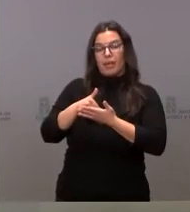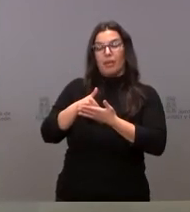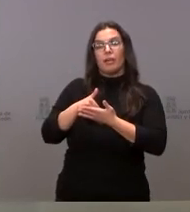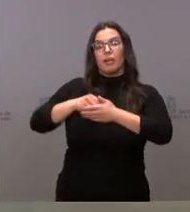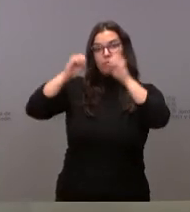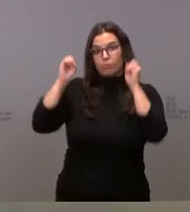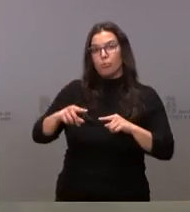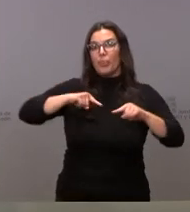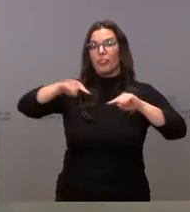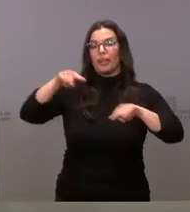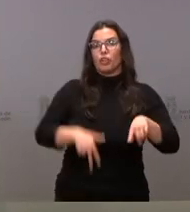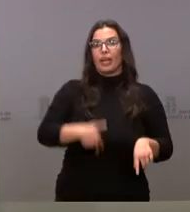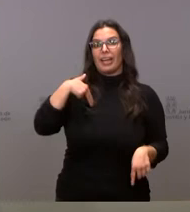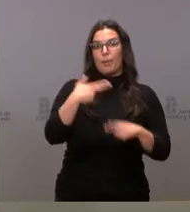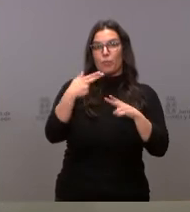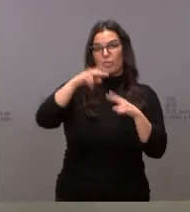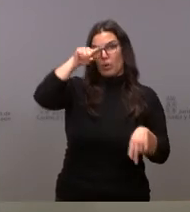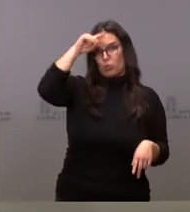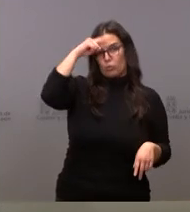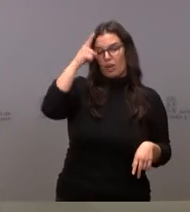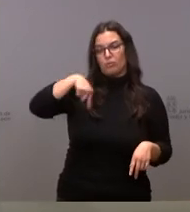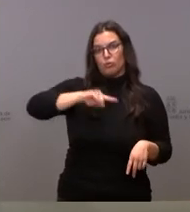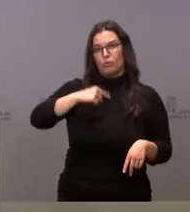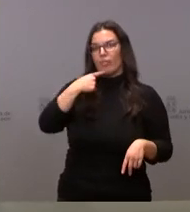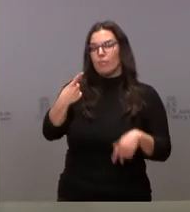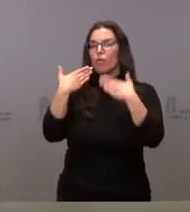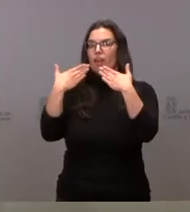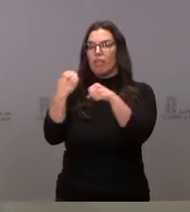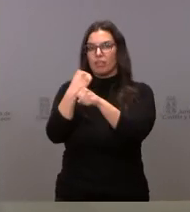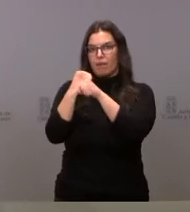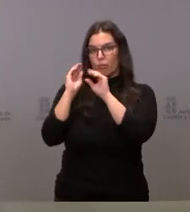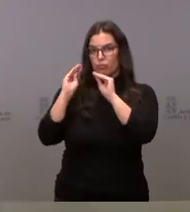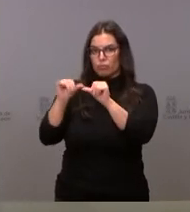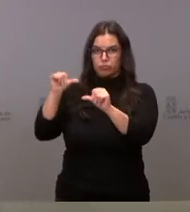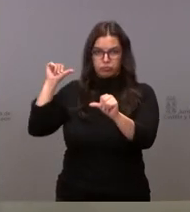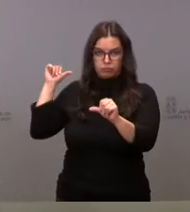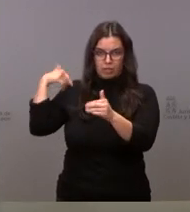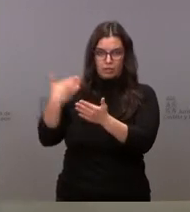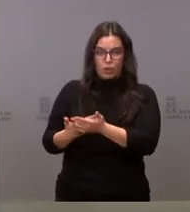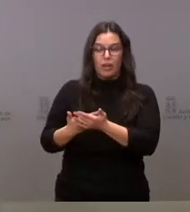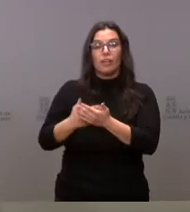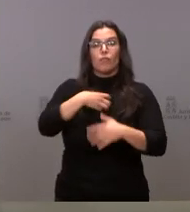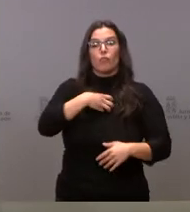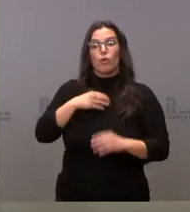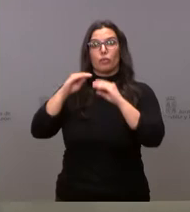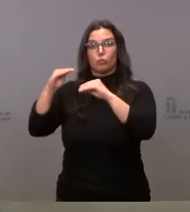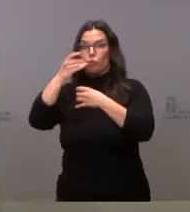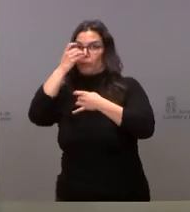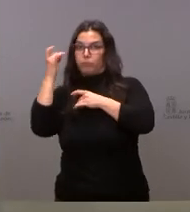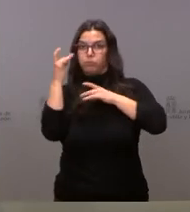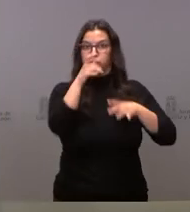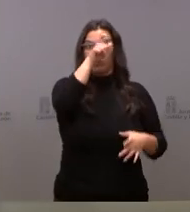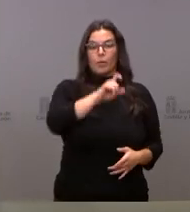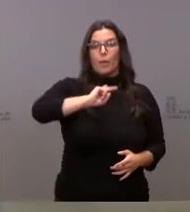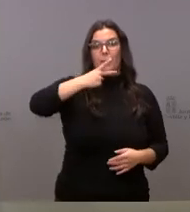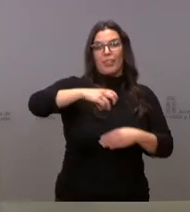de políticas culturales le agradecemos la tarea desarrollada todo este tiempo y sus funciones serán asumidas por